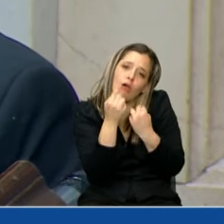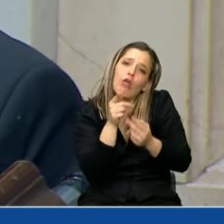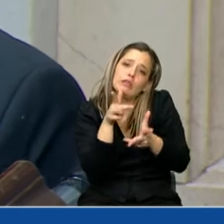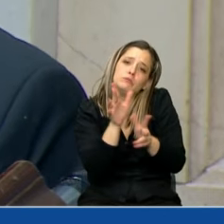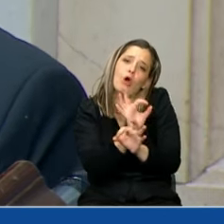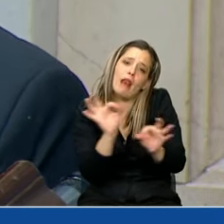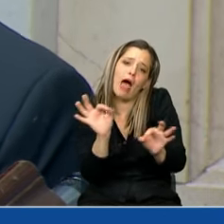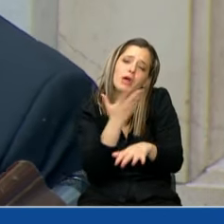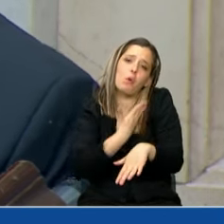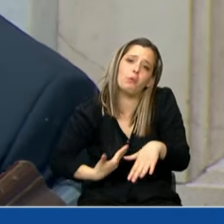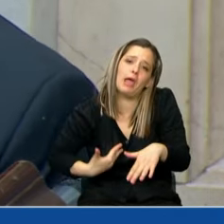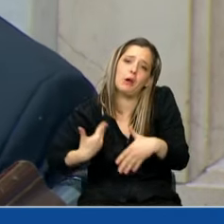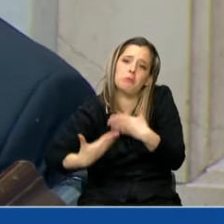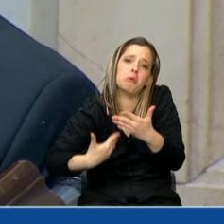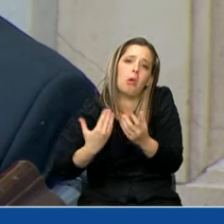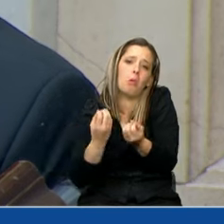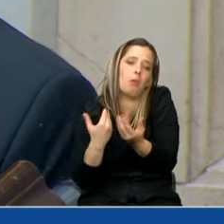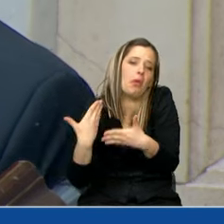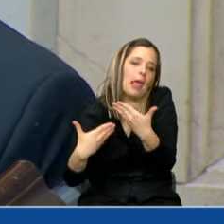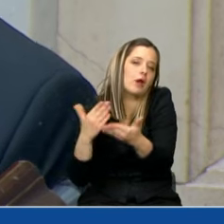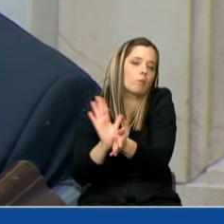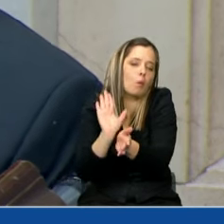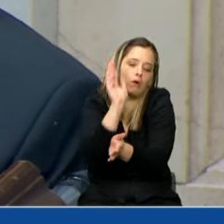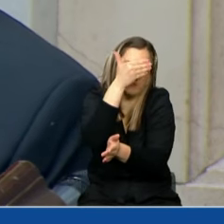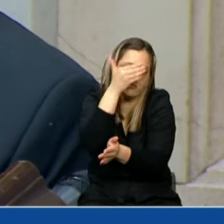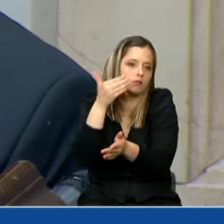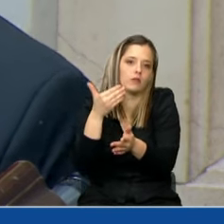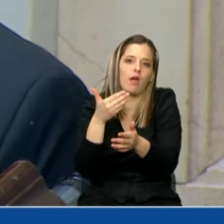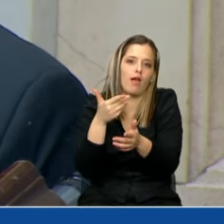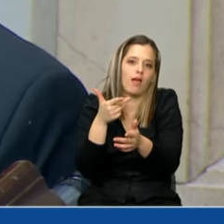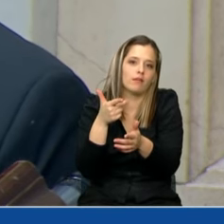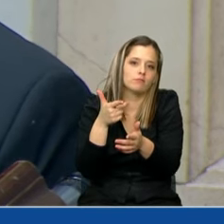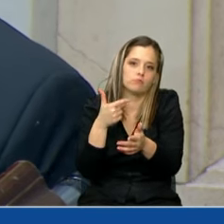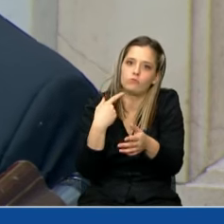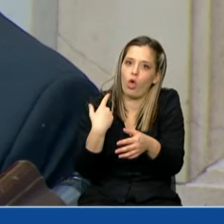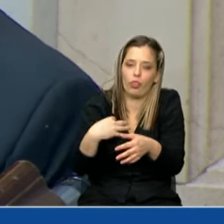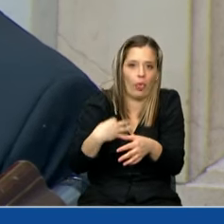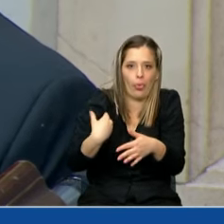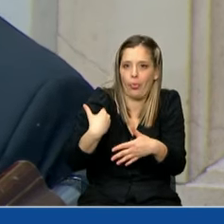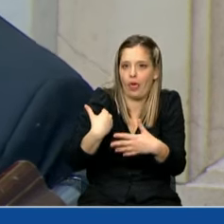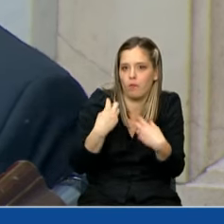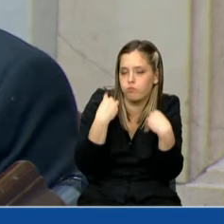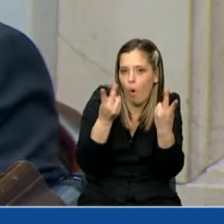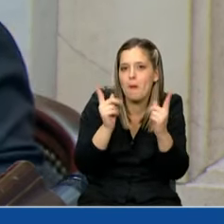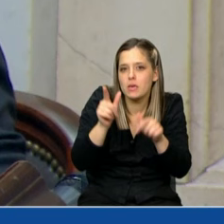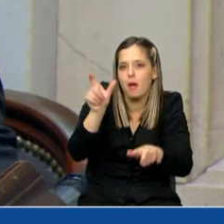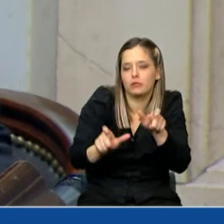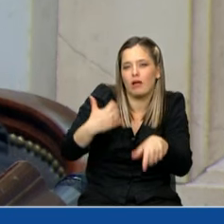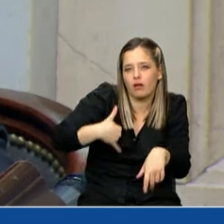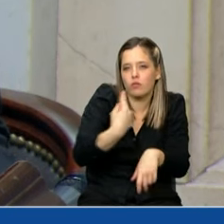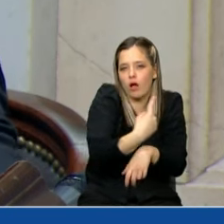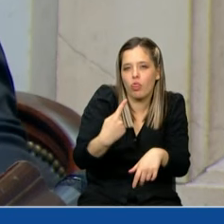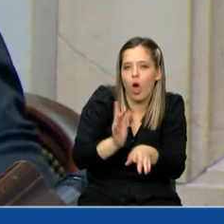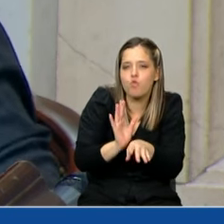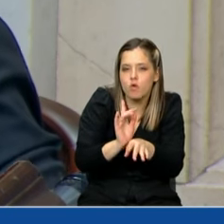nacional una irresponsabilidad que va a terminar pagando el contribuyente argentino de la misma manera que lo va a terminar pagando